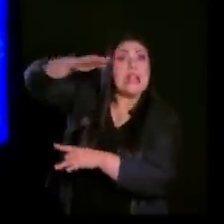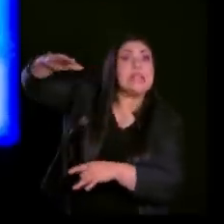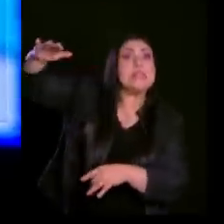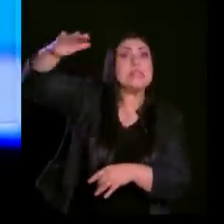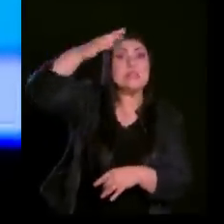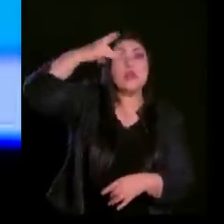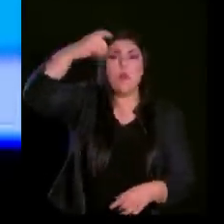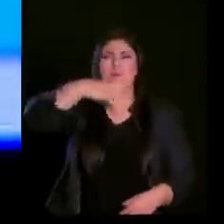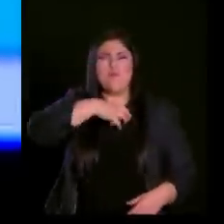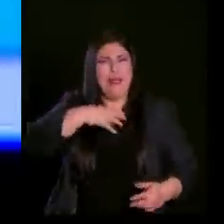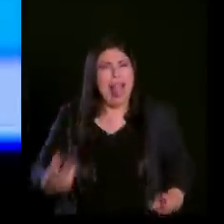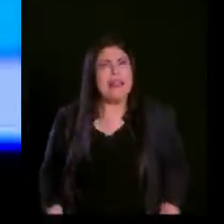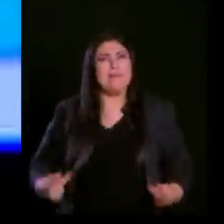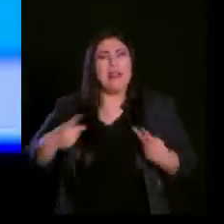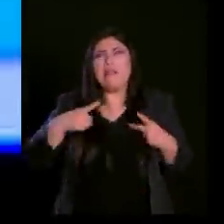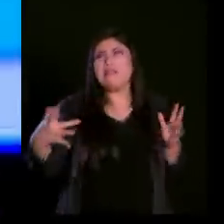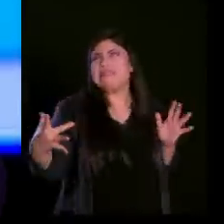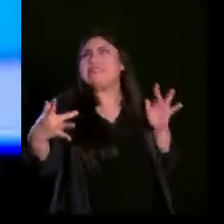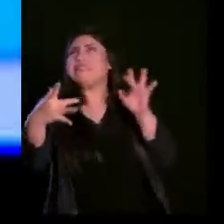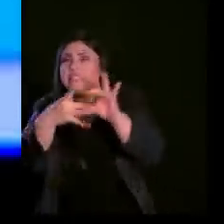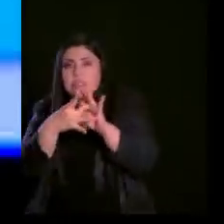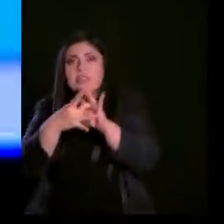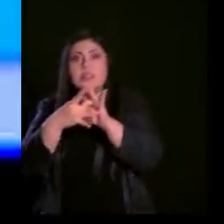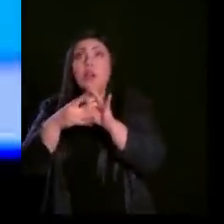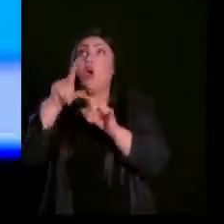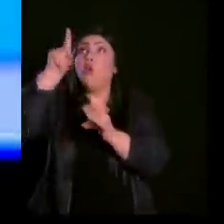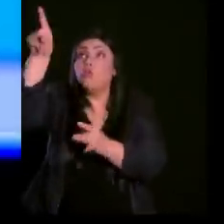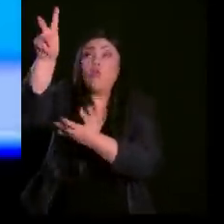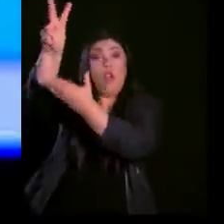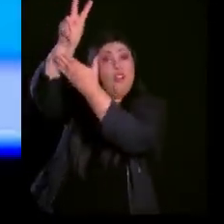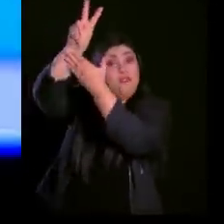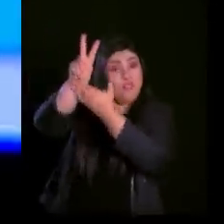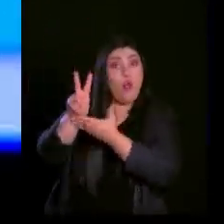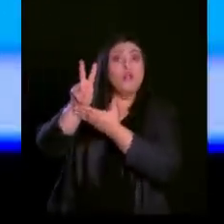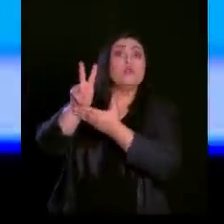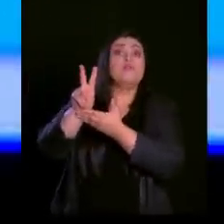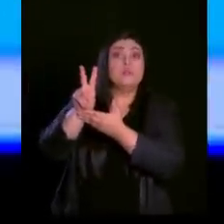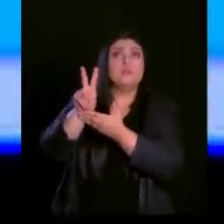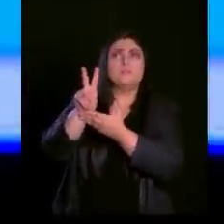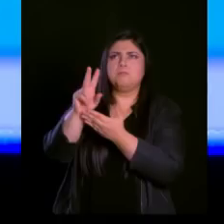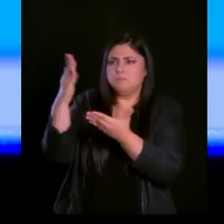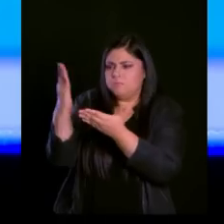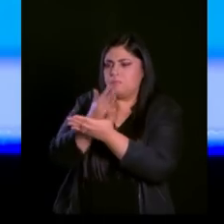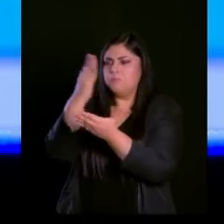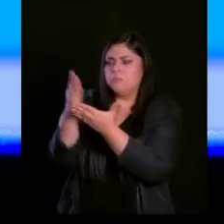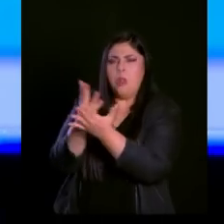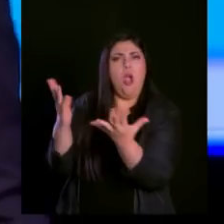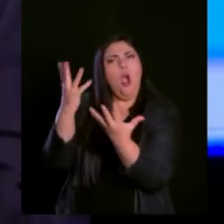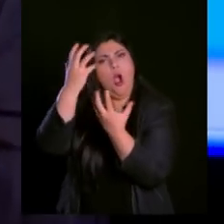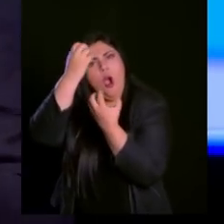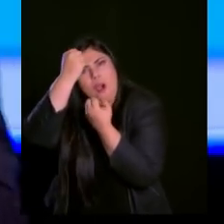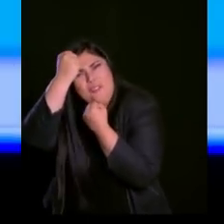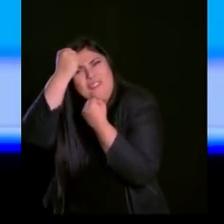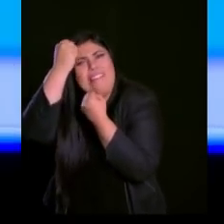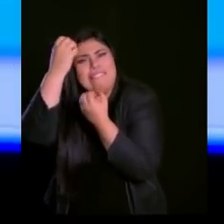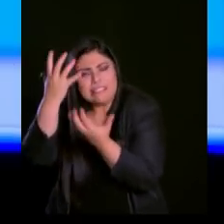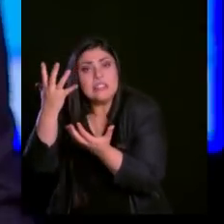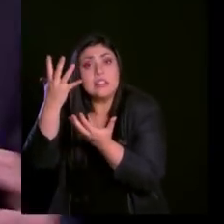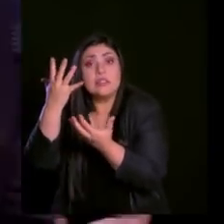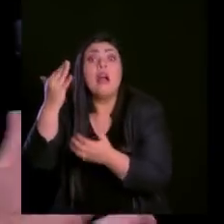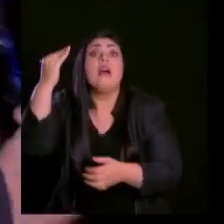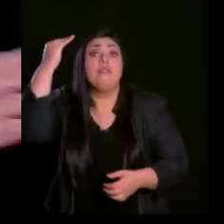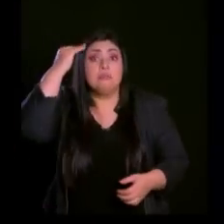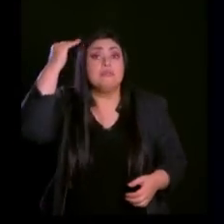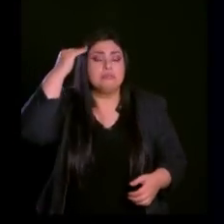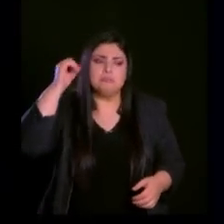alineada al reino de Dios es una vida que vive bajo la voluntad de Dios apegado a la palabra sabe lo que hay que hacer sabe